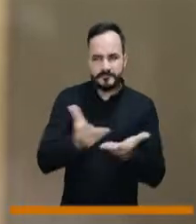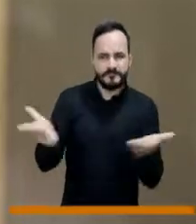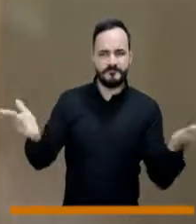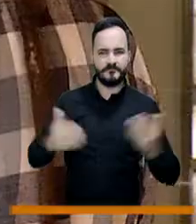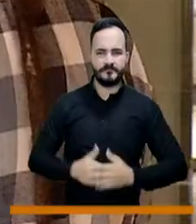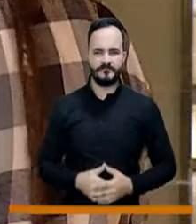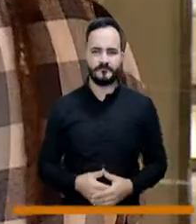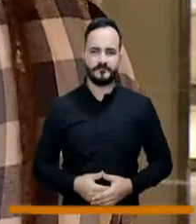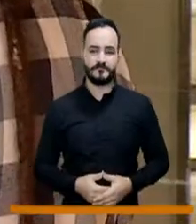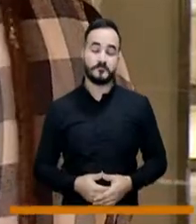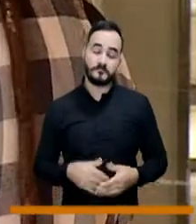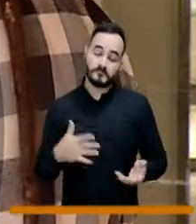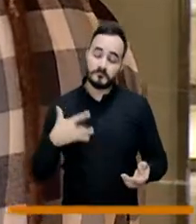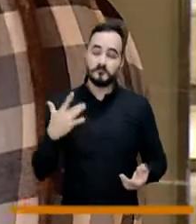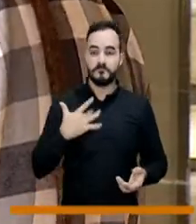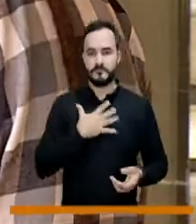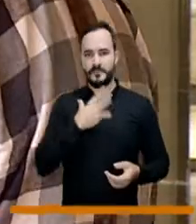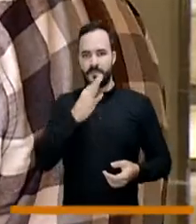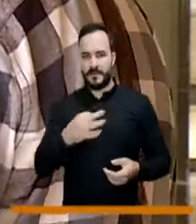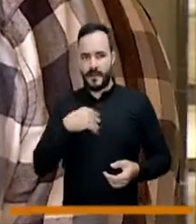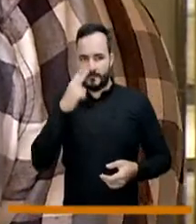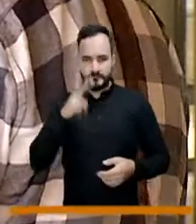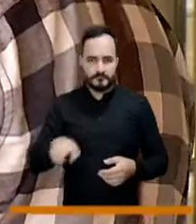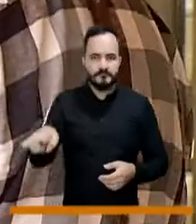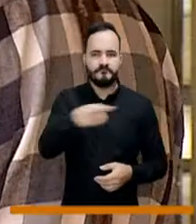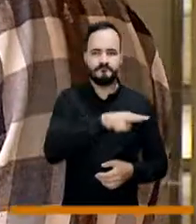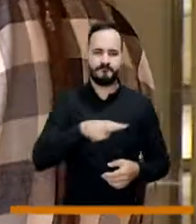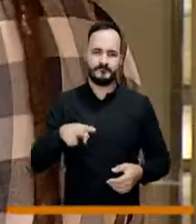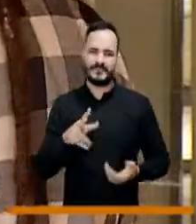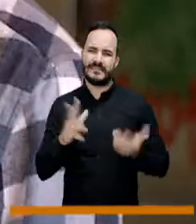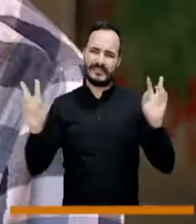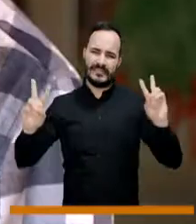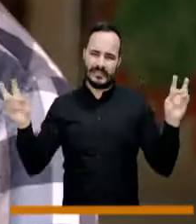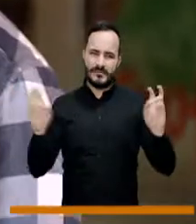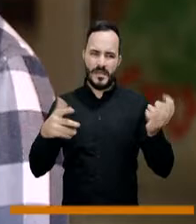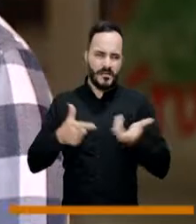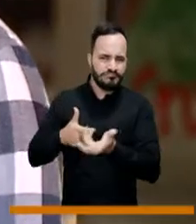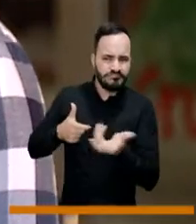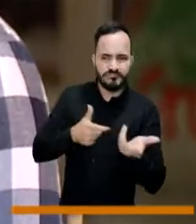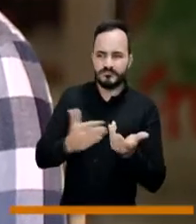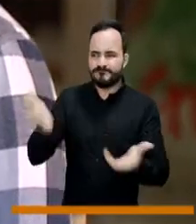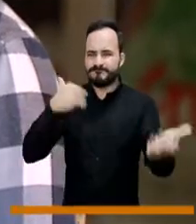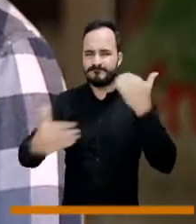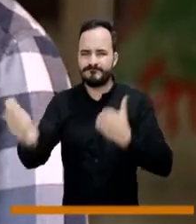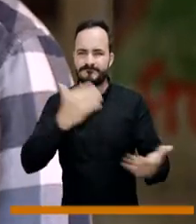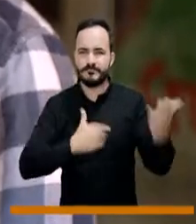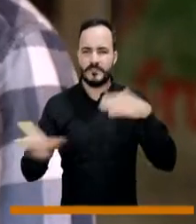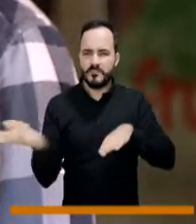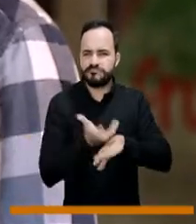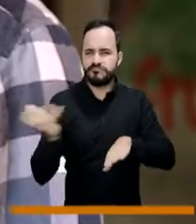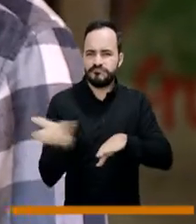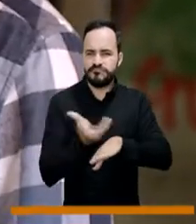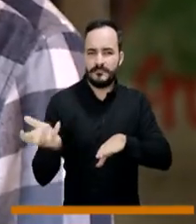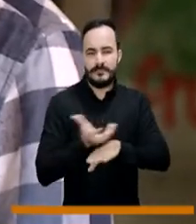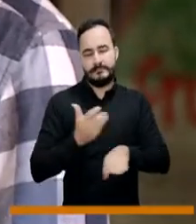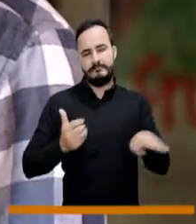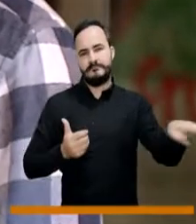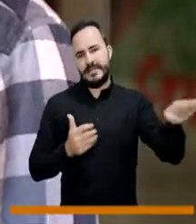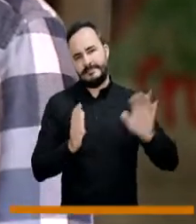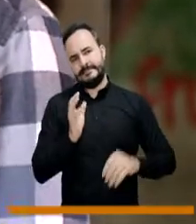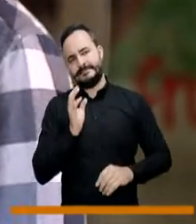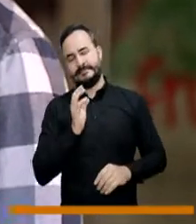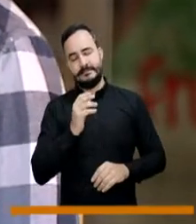estos temas. Bueno, yo creo que la situación de las batidas ha tenido, digamos, una